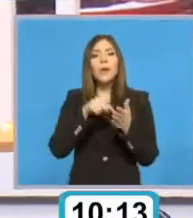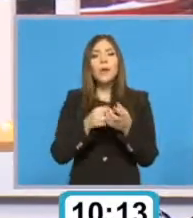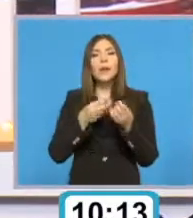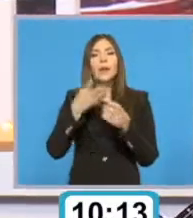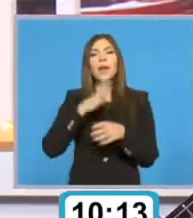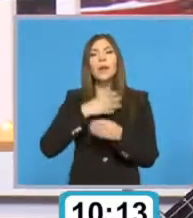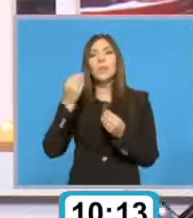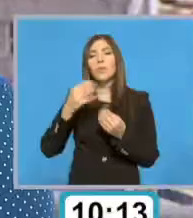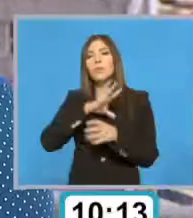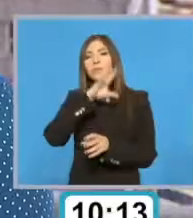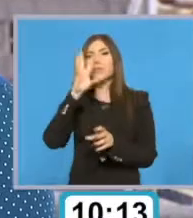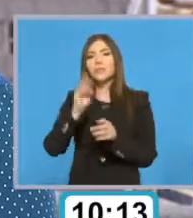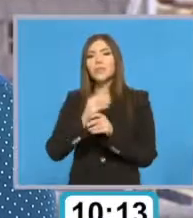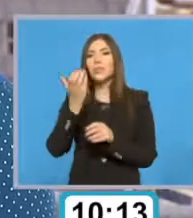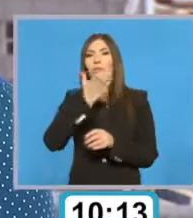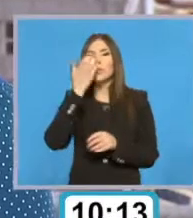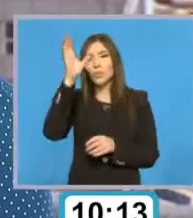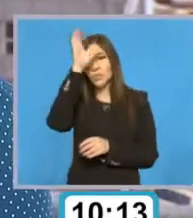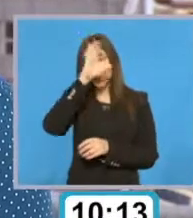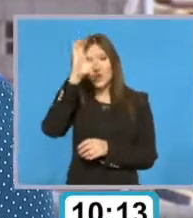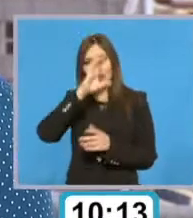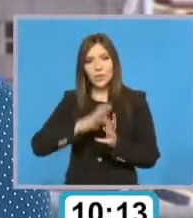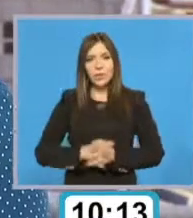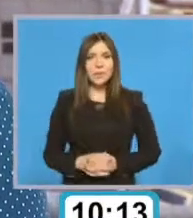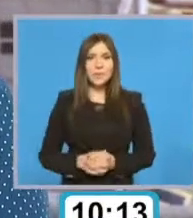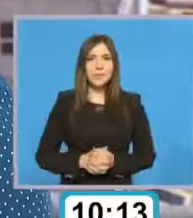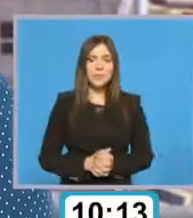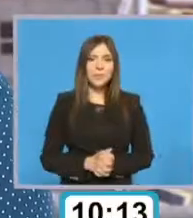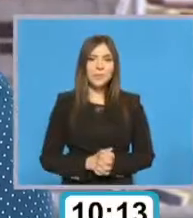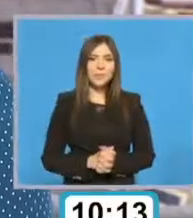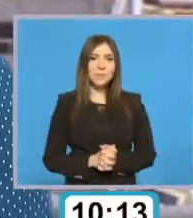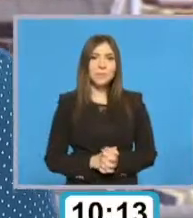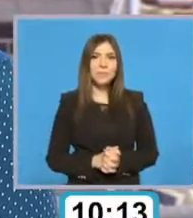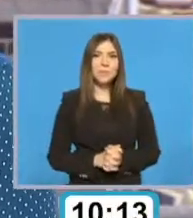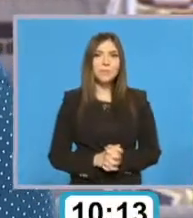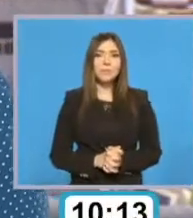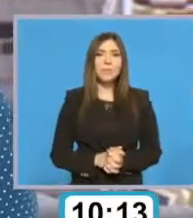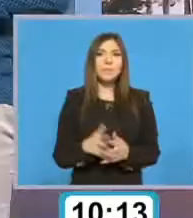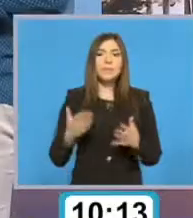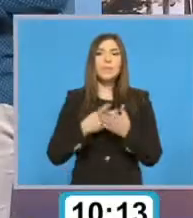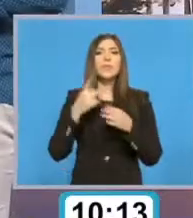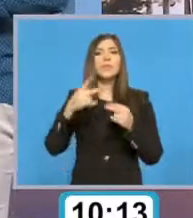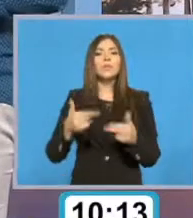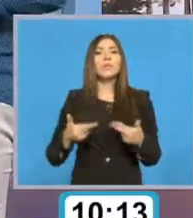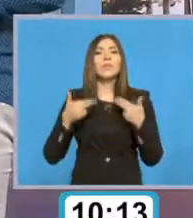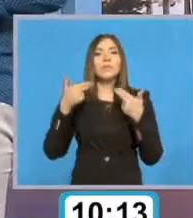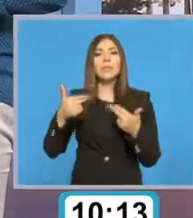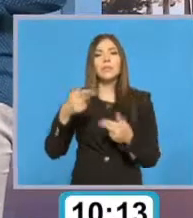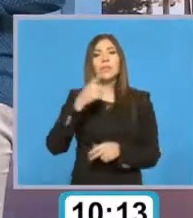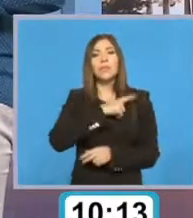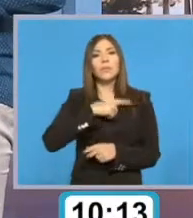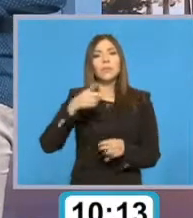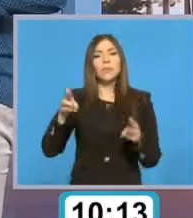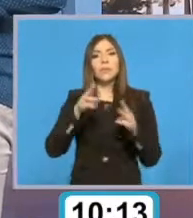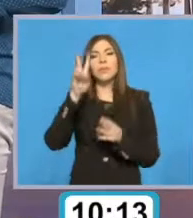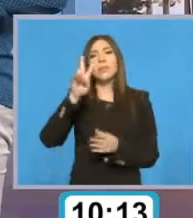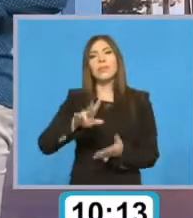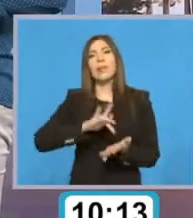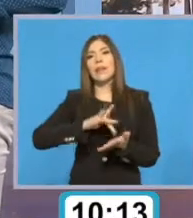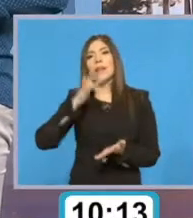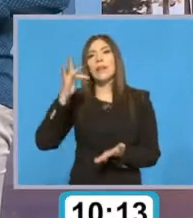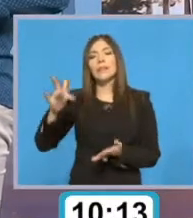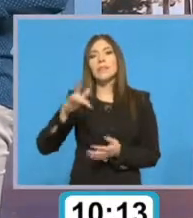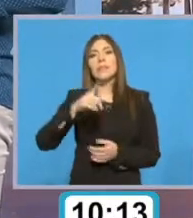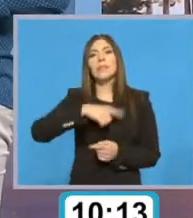y culturas. Y la generación que degustamos pues de esta música, de verdad les agradecemos porque ustedes